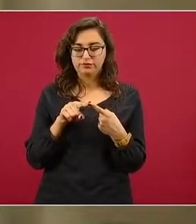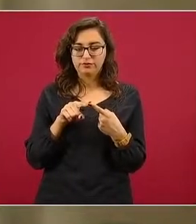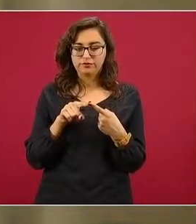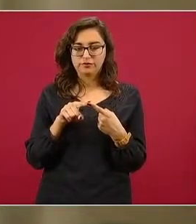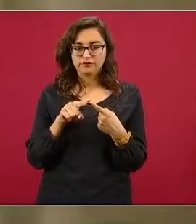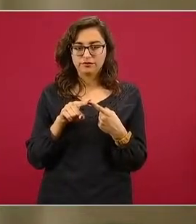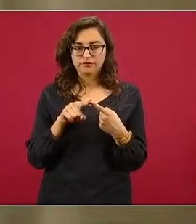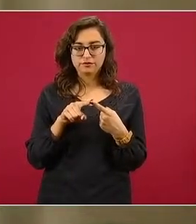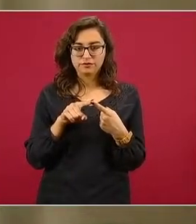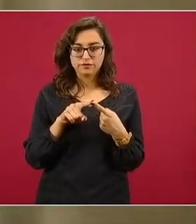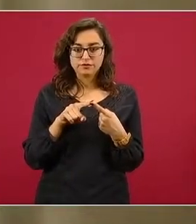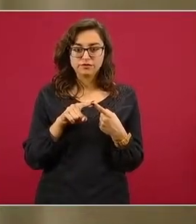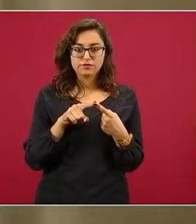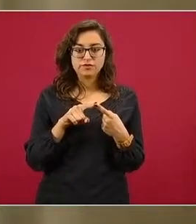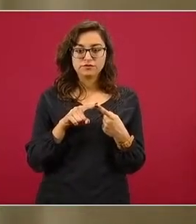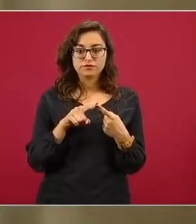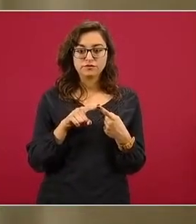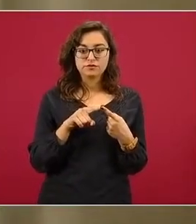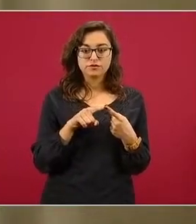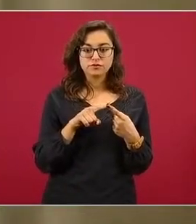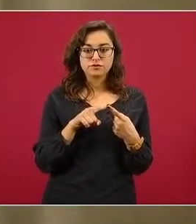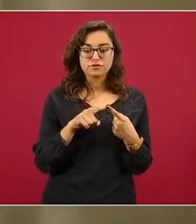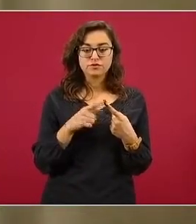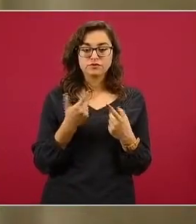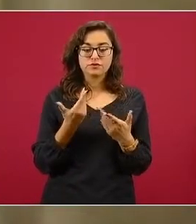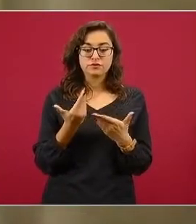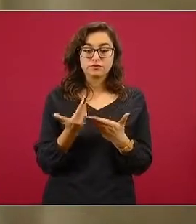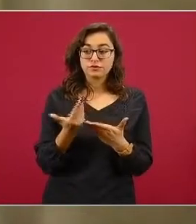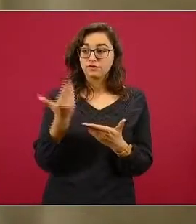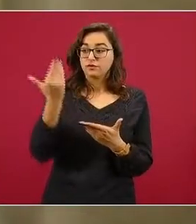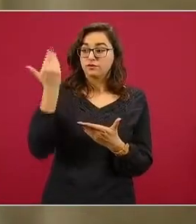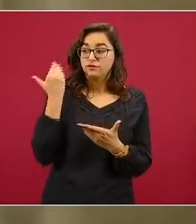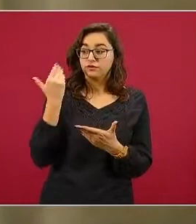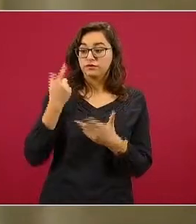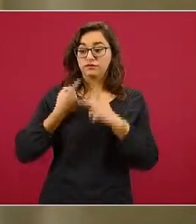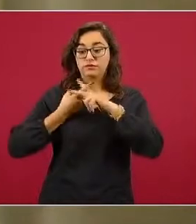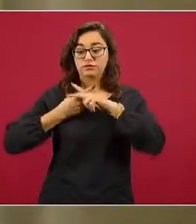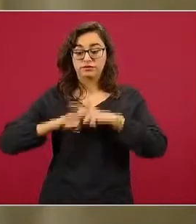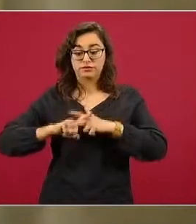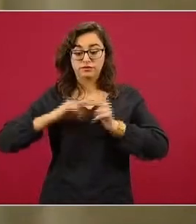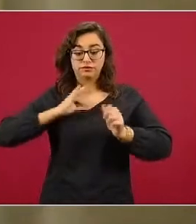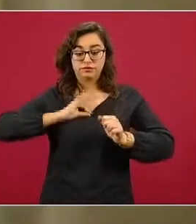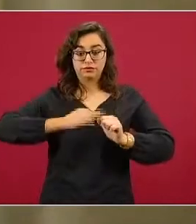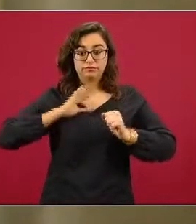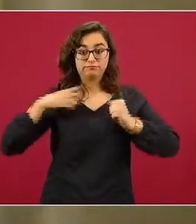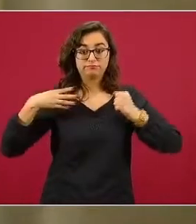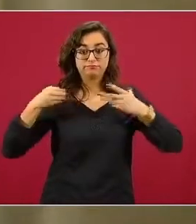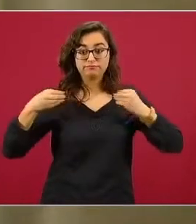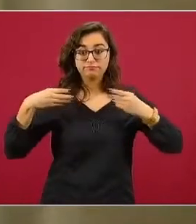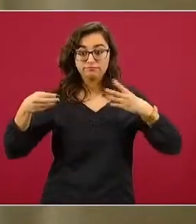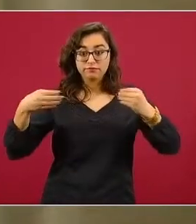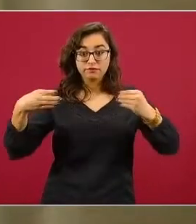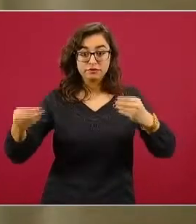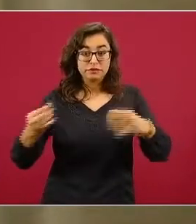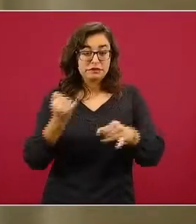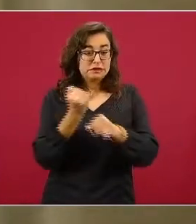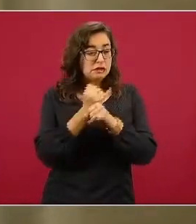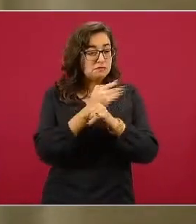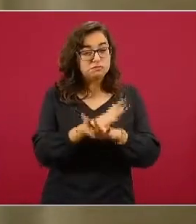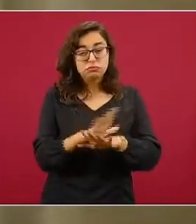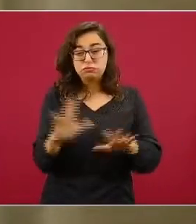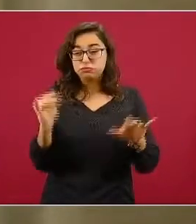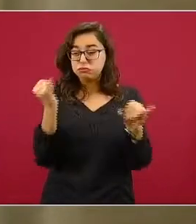cuando empezó la contingencia sanitaria y la situación del virus, empezó mucha